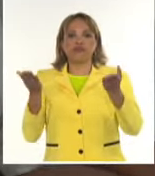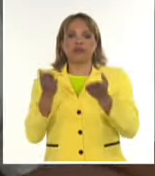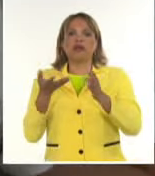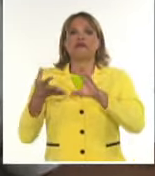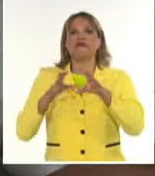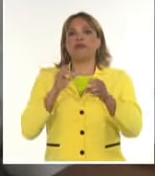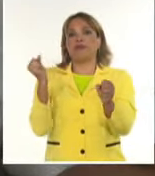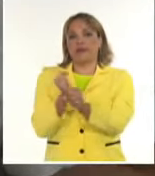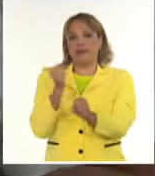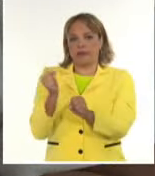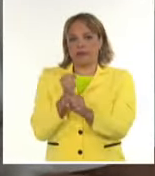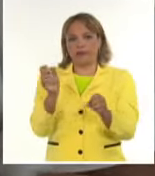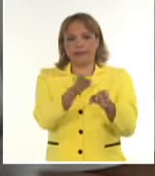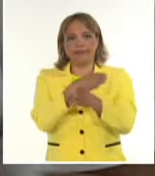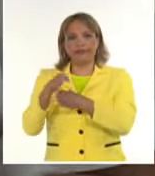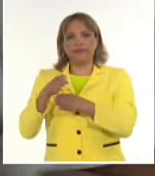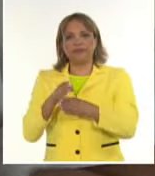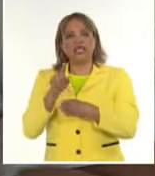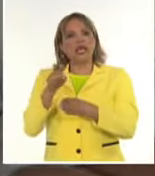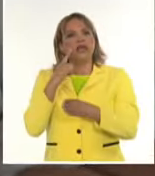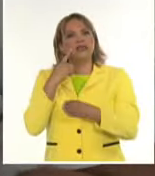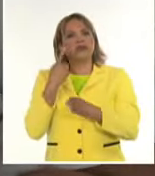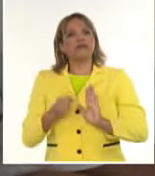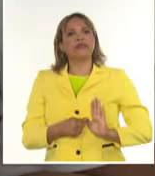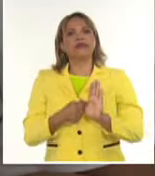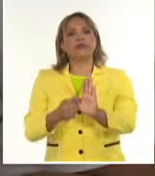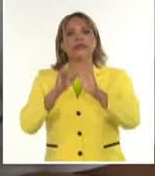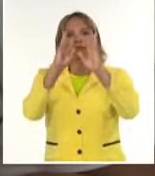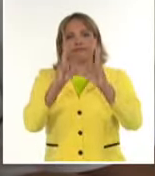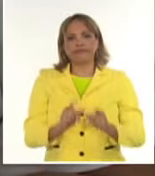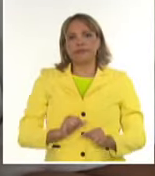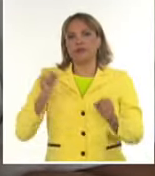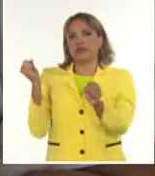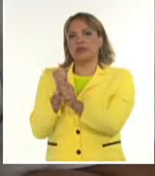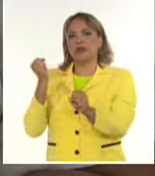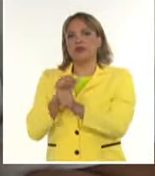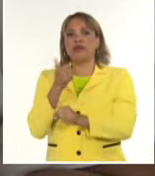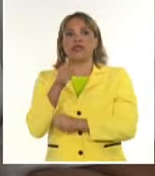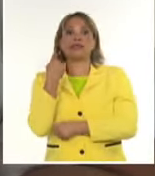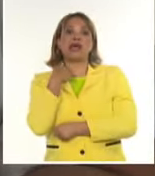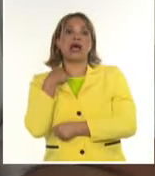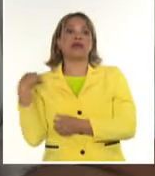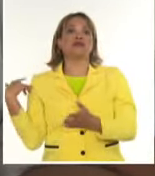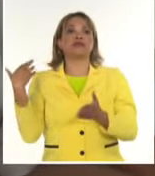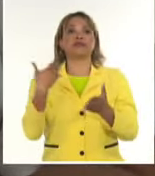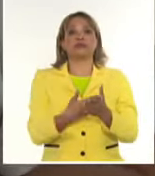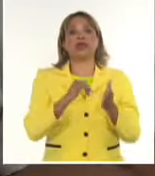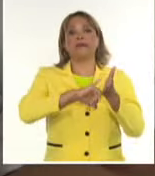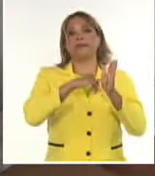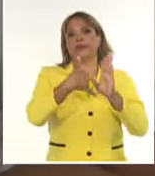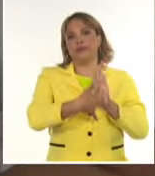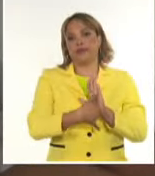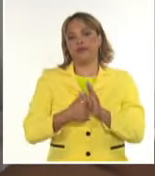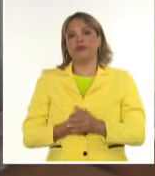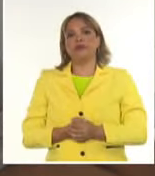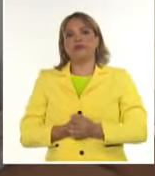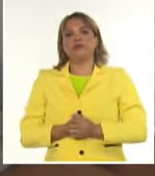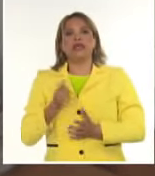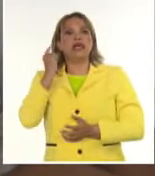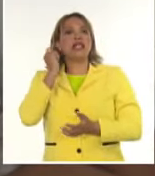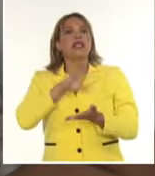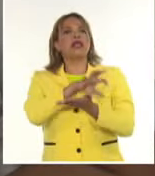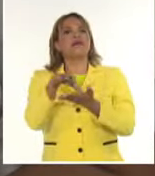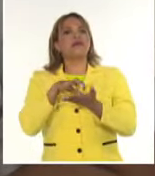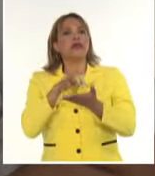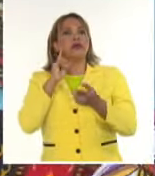gestión. Y esto viene siendo como el resultado de todo el trabajo de prácticamente 10 años con el proyecto. Las ferias han tenido intenciones diversas. Hoy